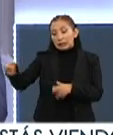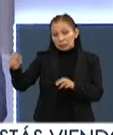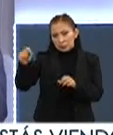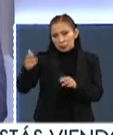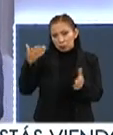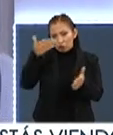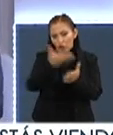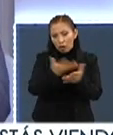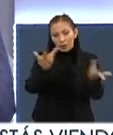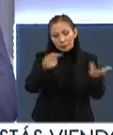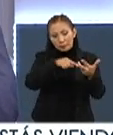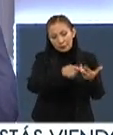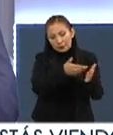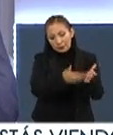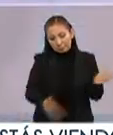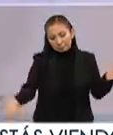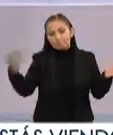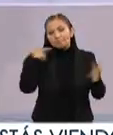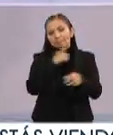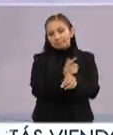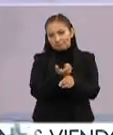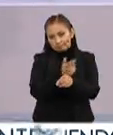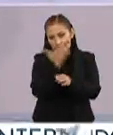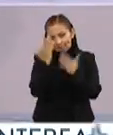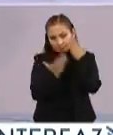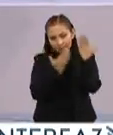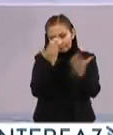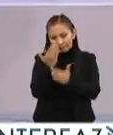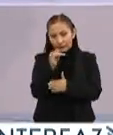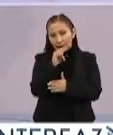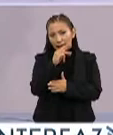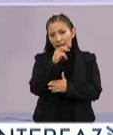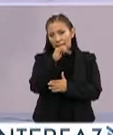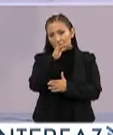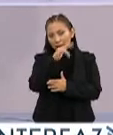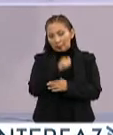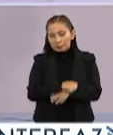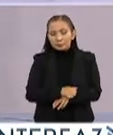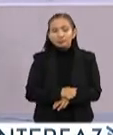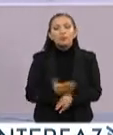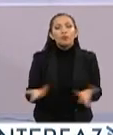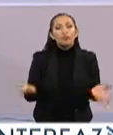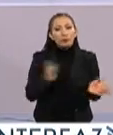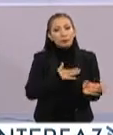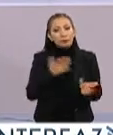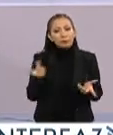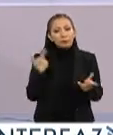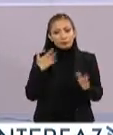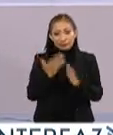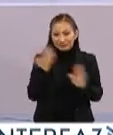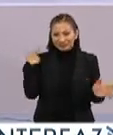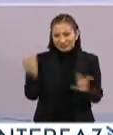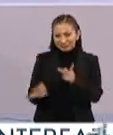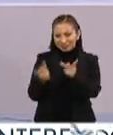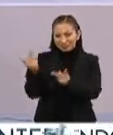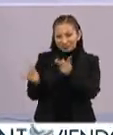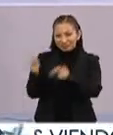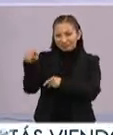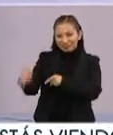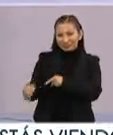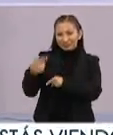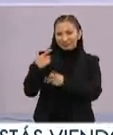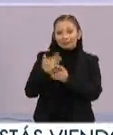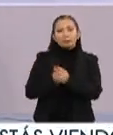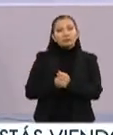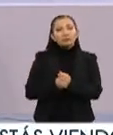forman parte de abrir y darle certeza a esta nueva Ingeniería Ambiental. Bueno, pues retomamos la pregunta que le hacías antes